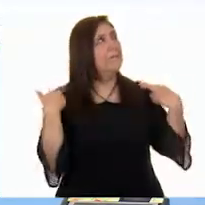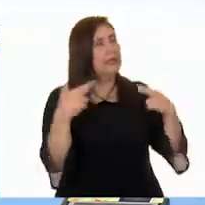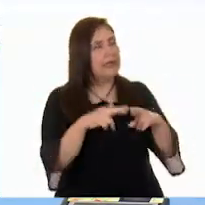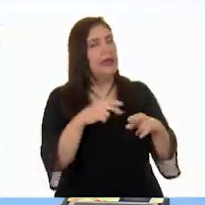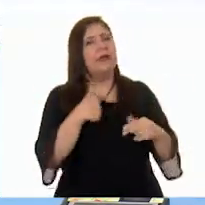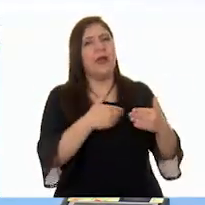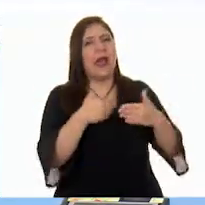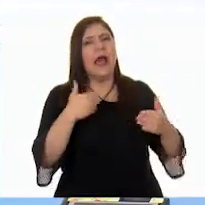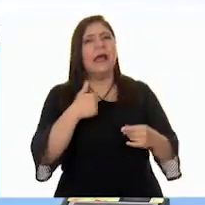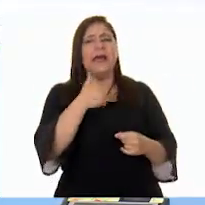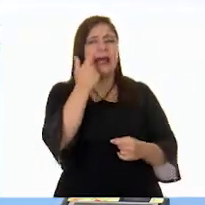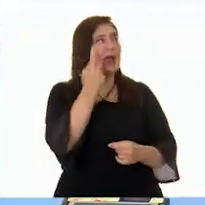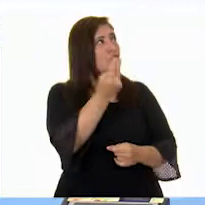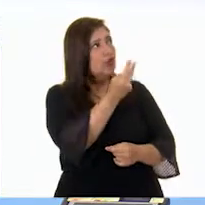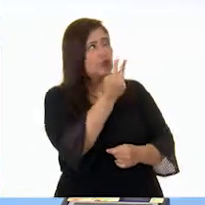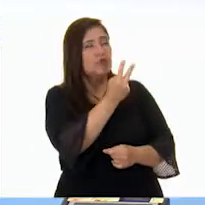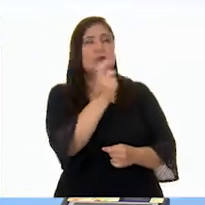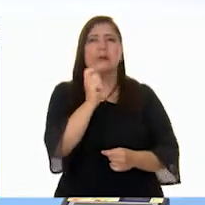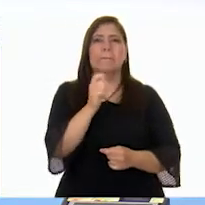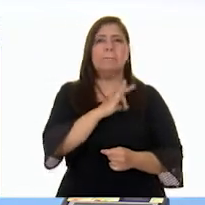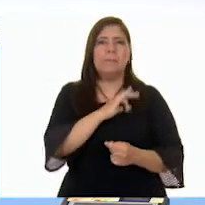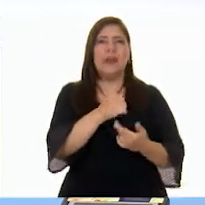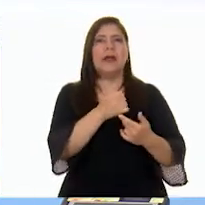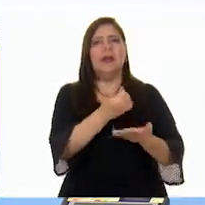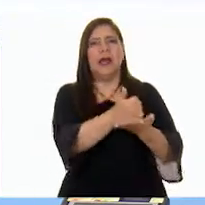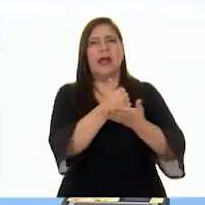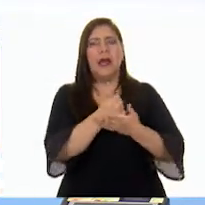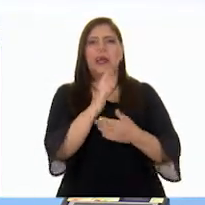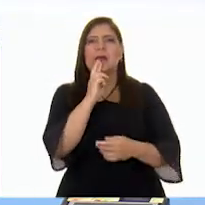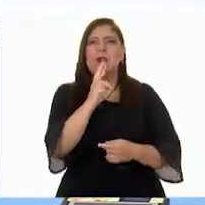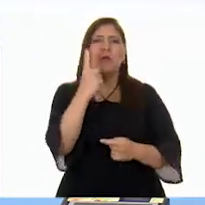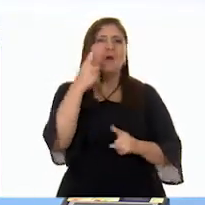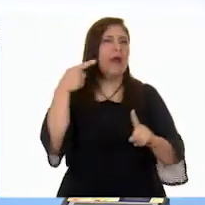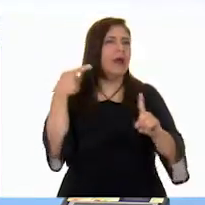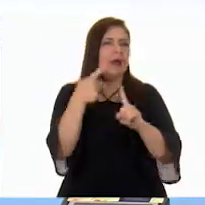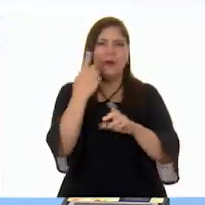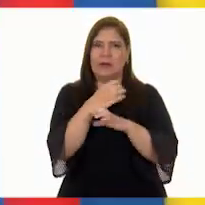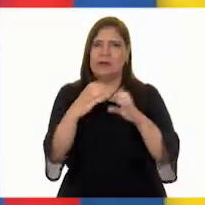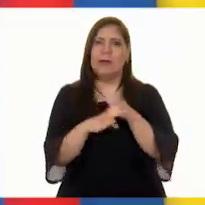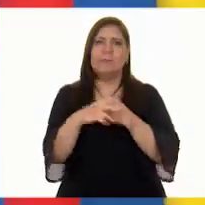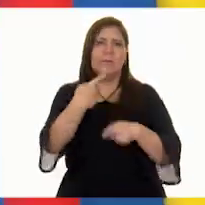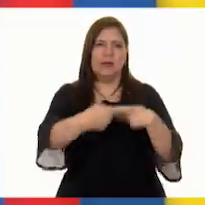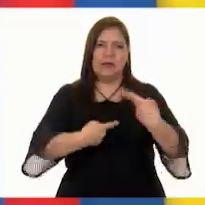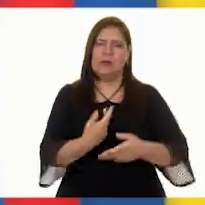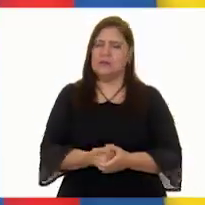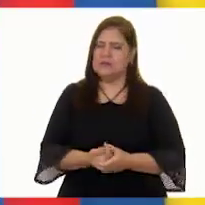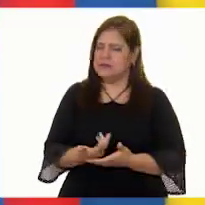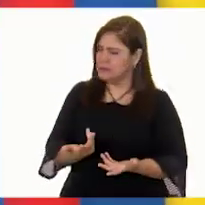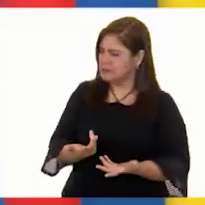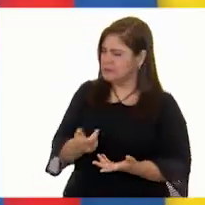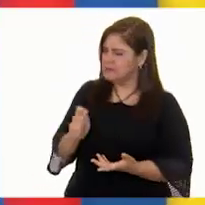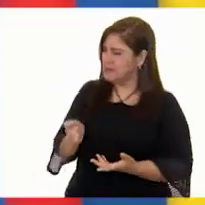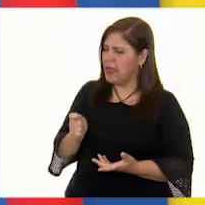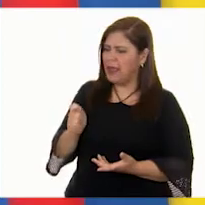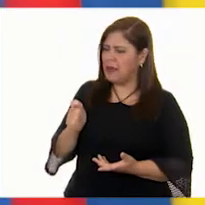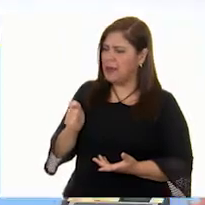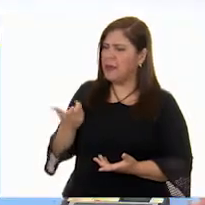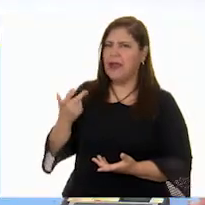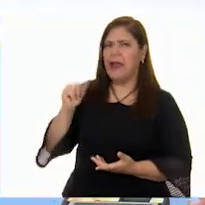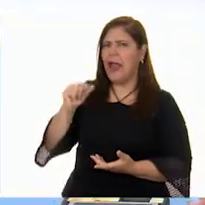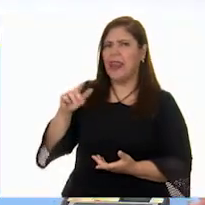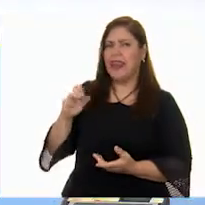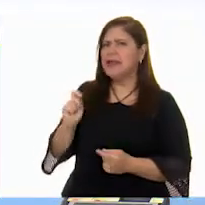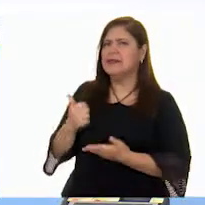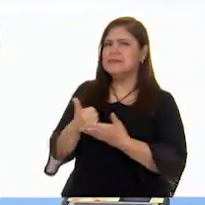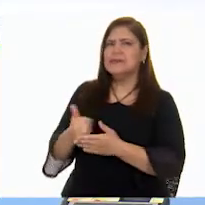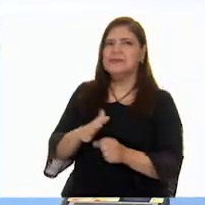gustaría que me ayudaran las dos a responderle a una amiga una cosa que me preguntó. Ay, a ver, Ale, ¿en qué te podemos ayudar?